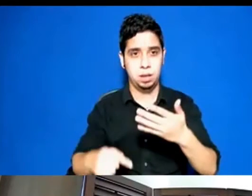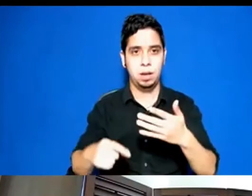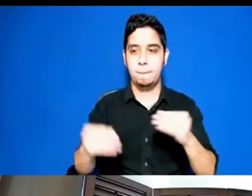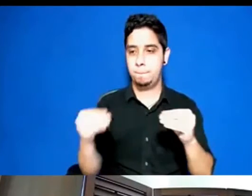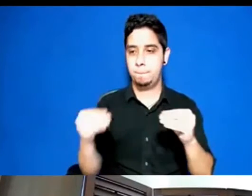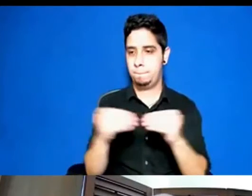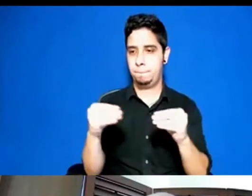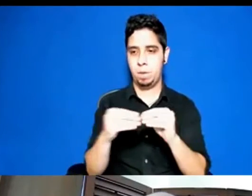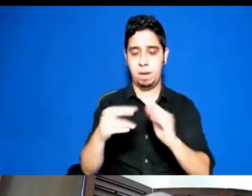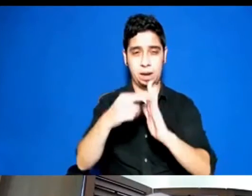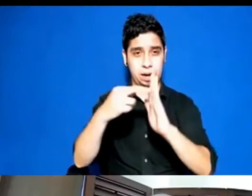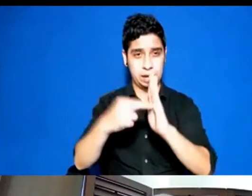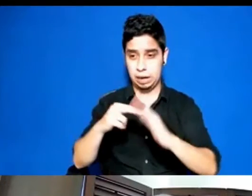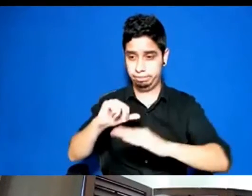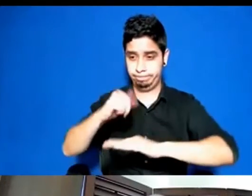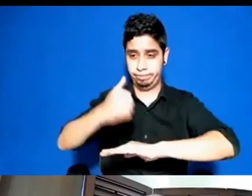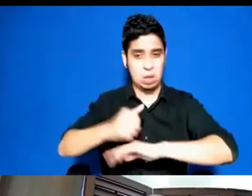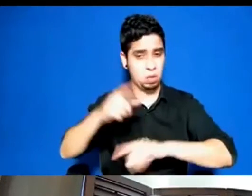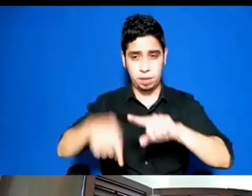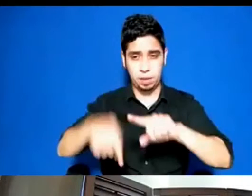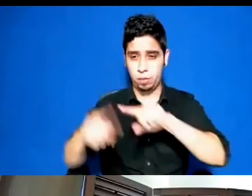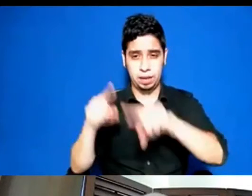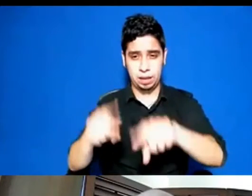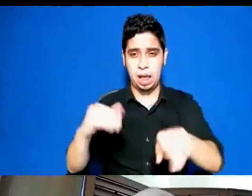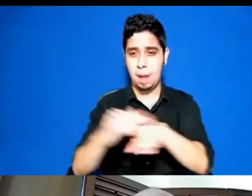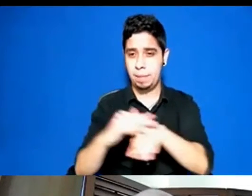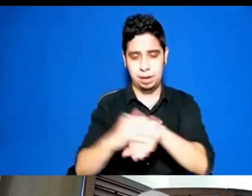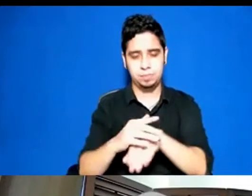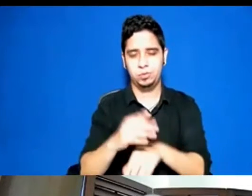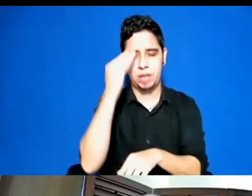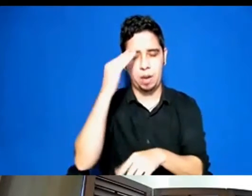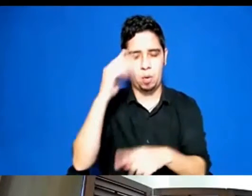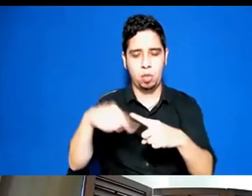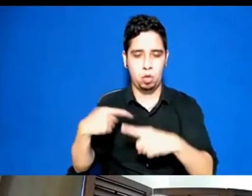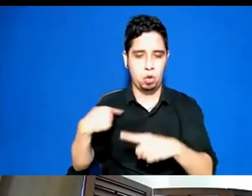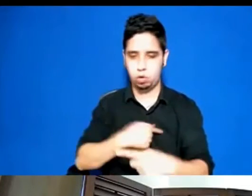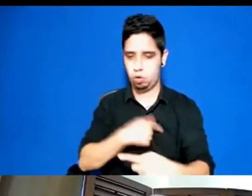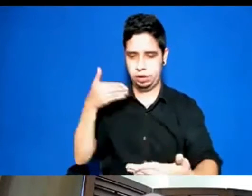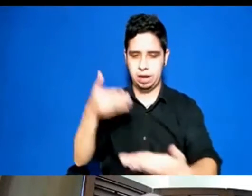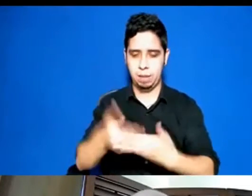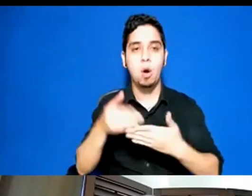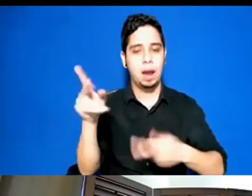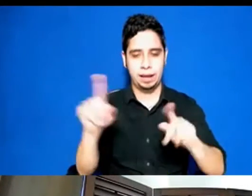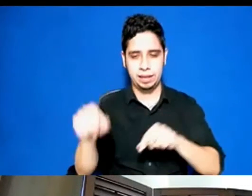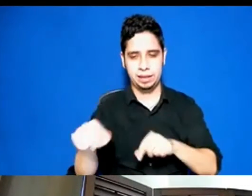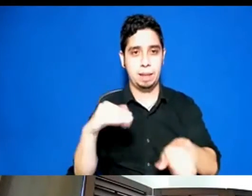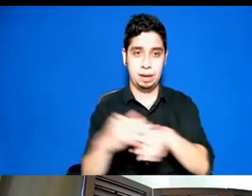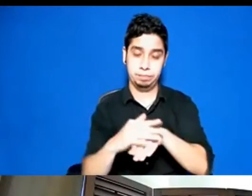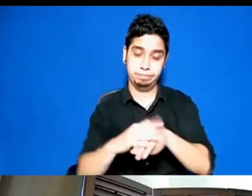casi inevitable. Somos caribeños. Exacto. Bueno, y aparentemente todo el mundo. Y otras cosas.